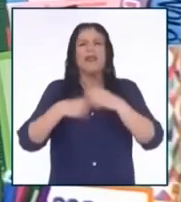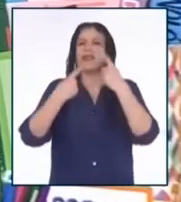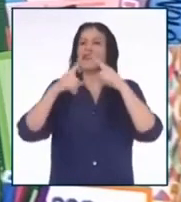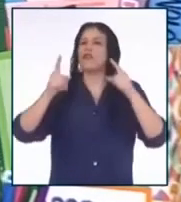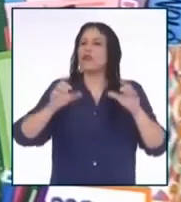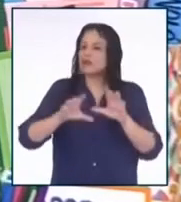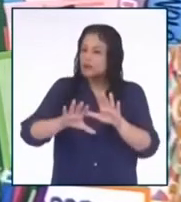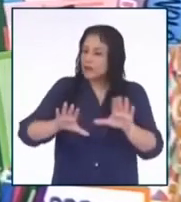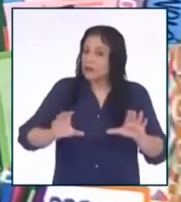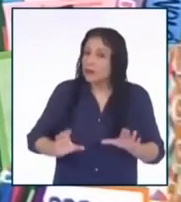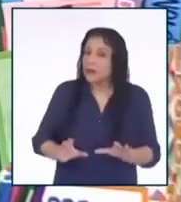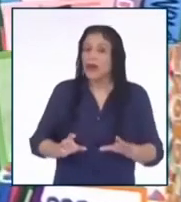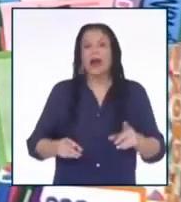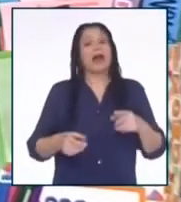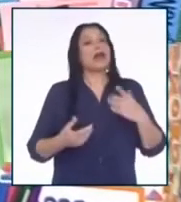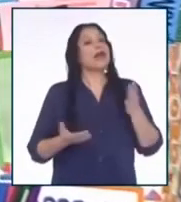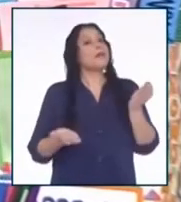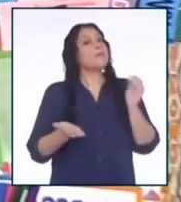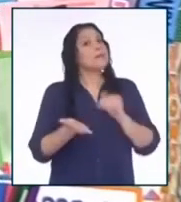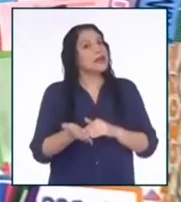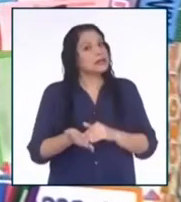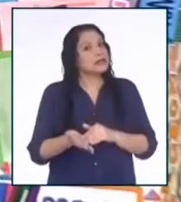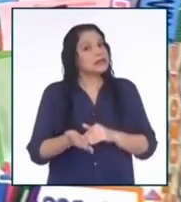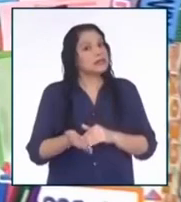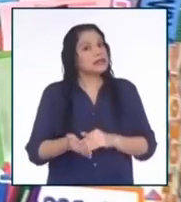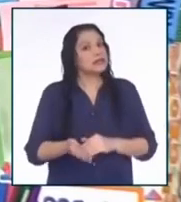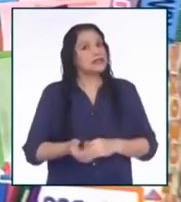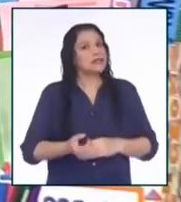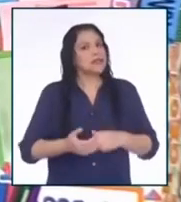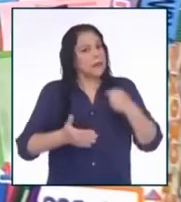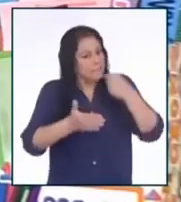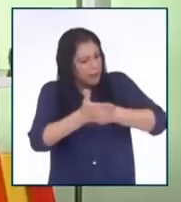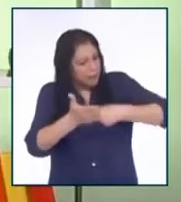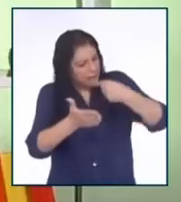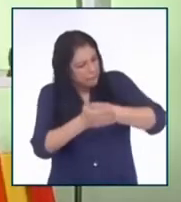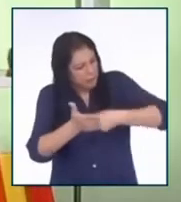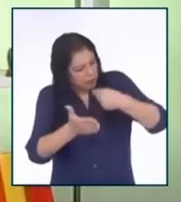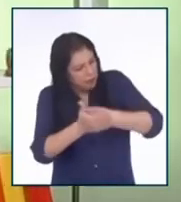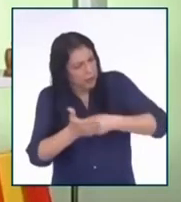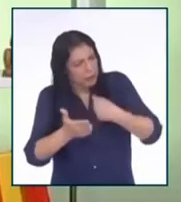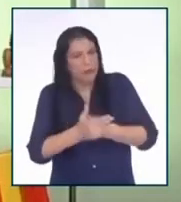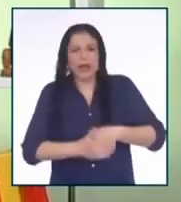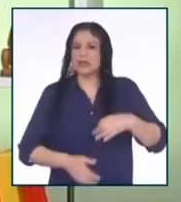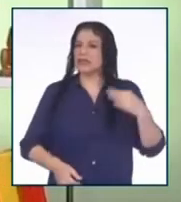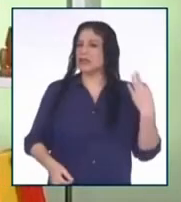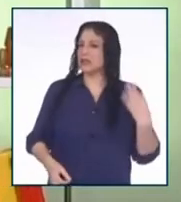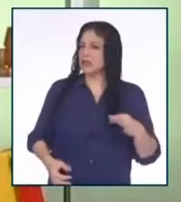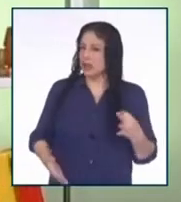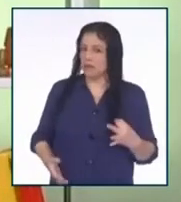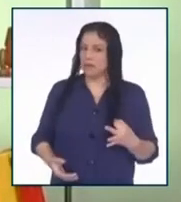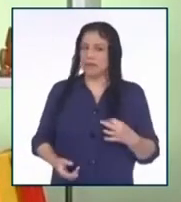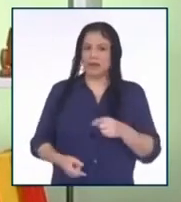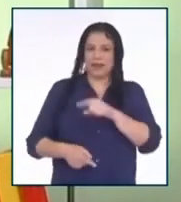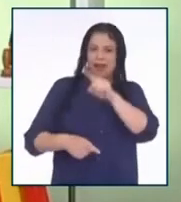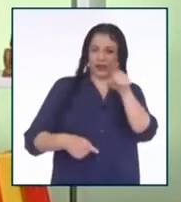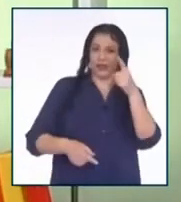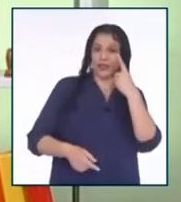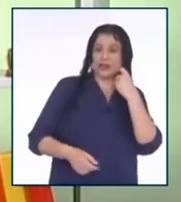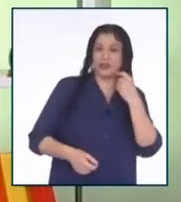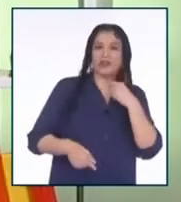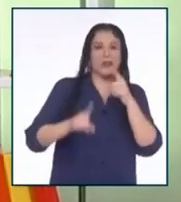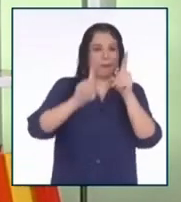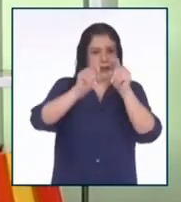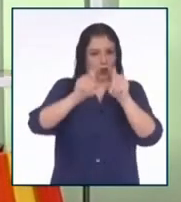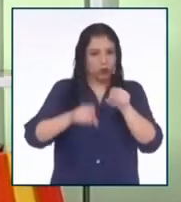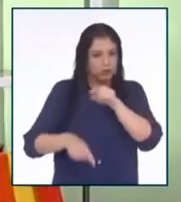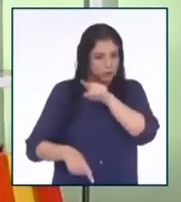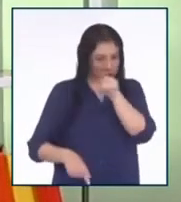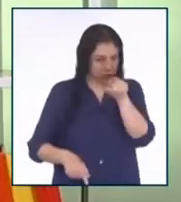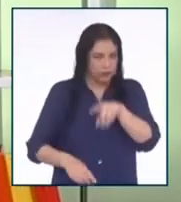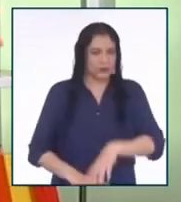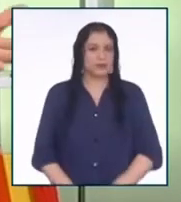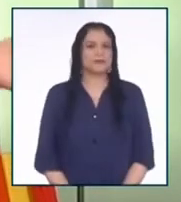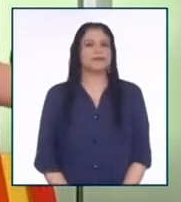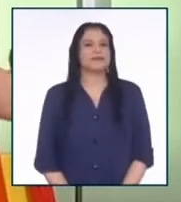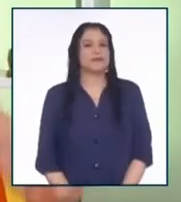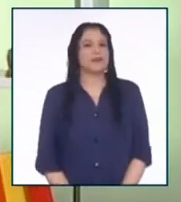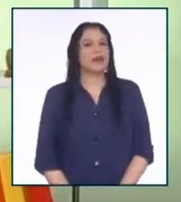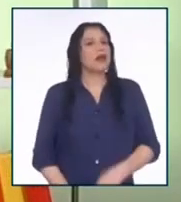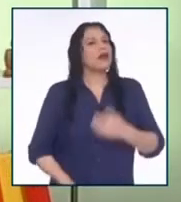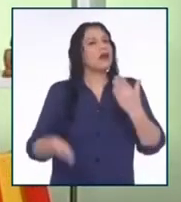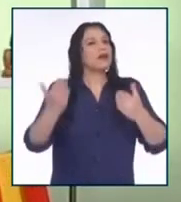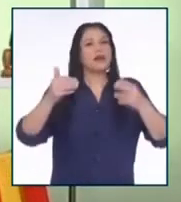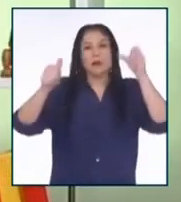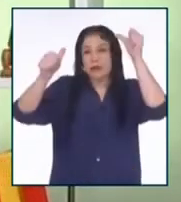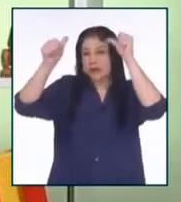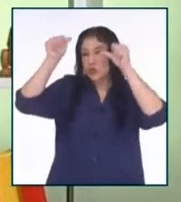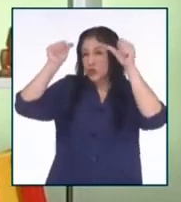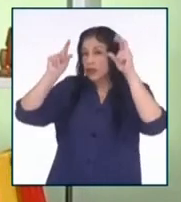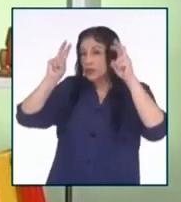diferentes campos y sobre todo, perseverar siempre. Chicas y chicos, aquí van algunas preguntas para ustedes. ¿Te quedó alguna